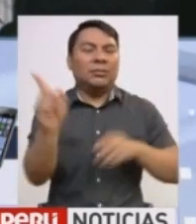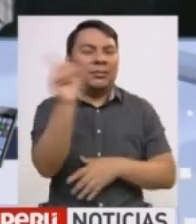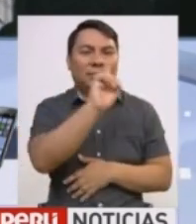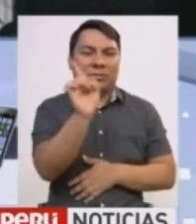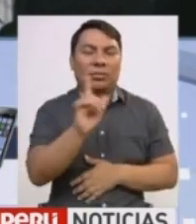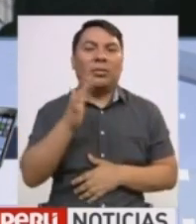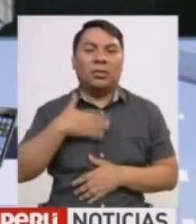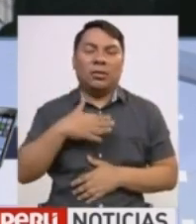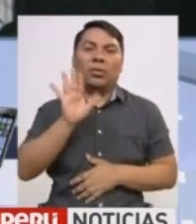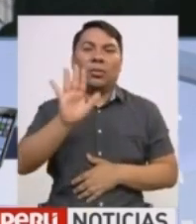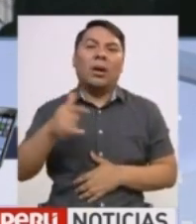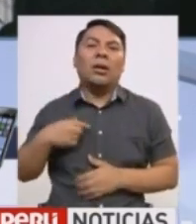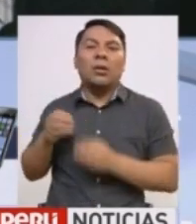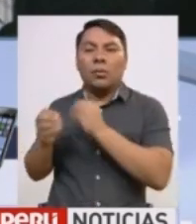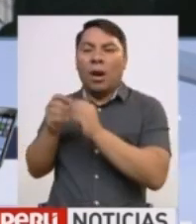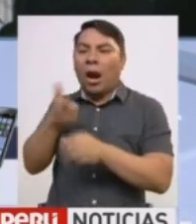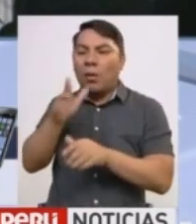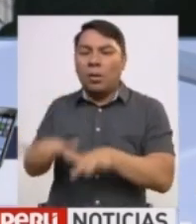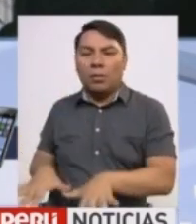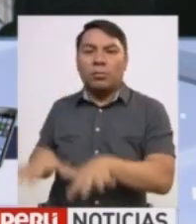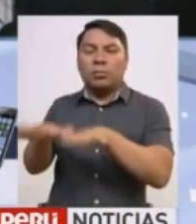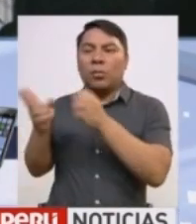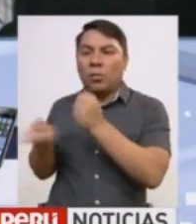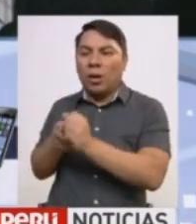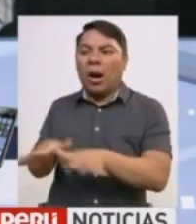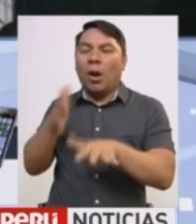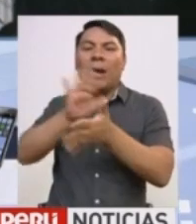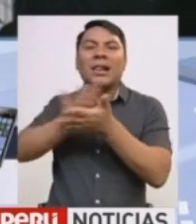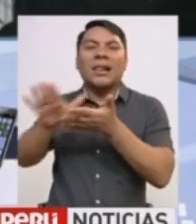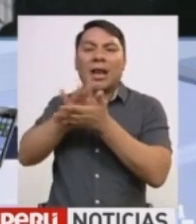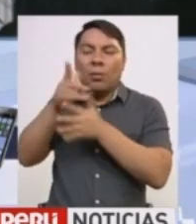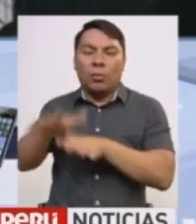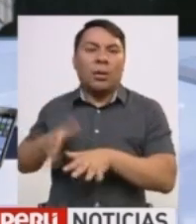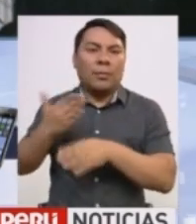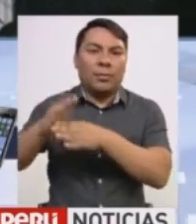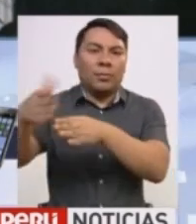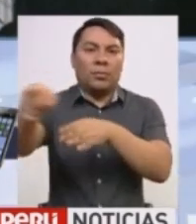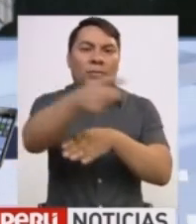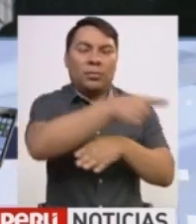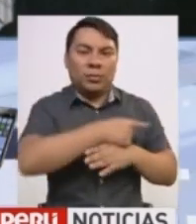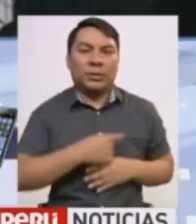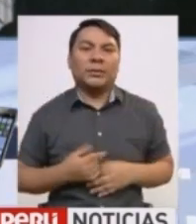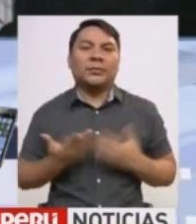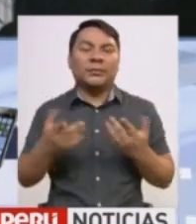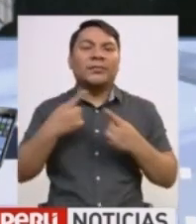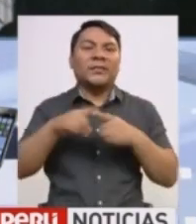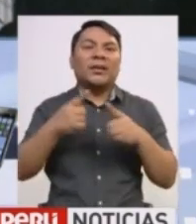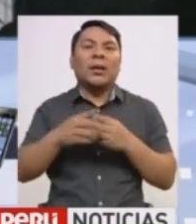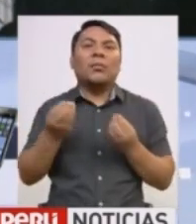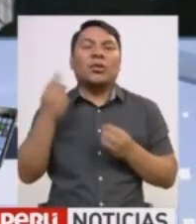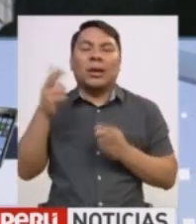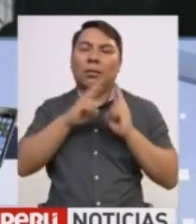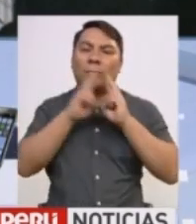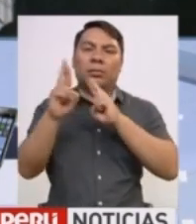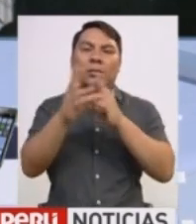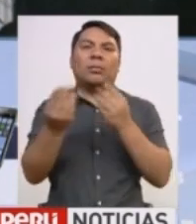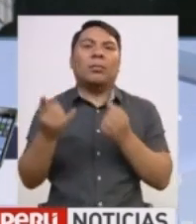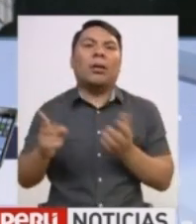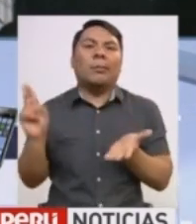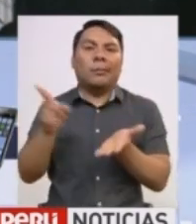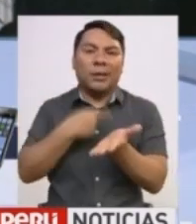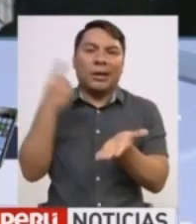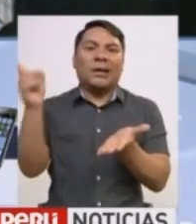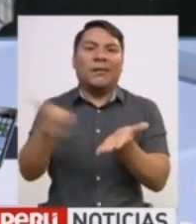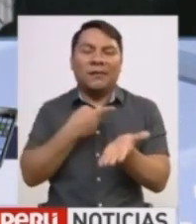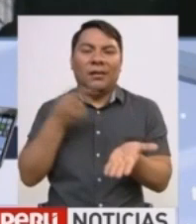de ir garantizando el abastecimiento. Pero sin embargo, hay muchísimas llamadas también de diferentes lados que no les ha llegado incluso